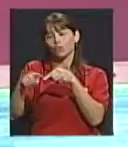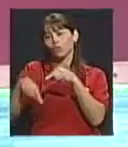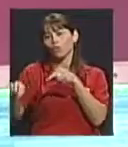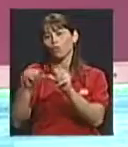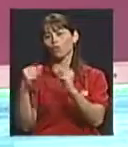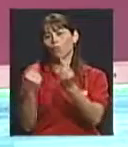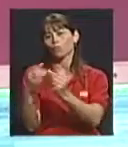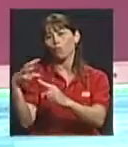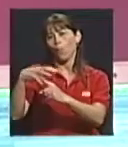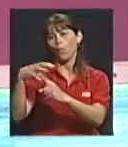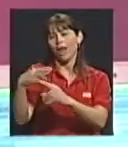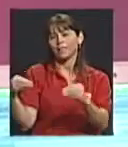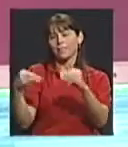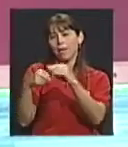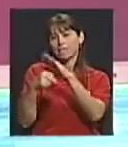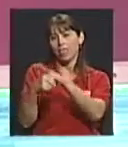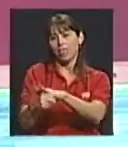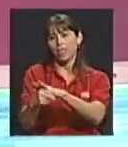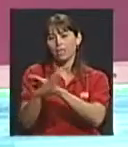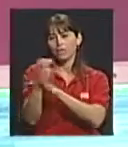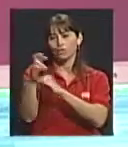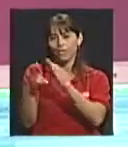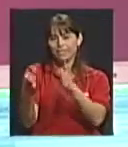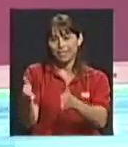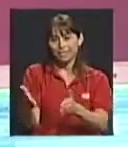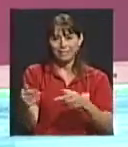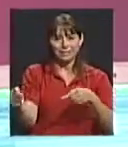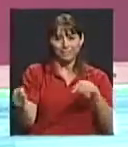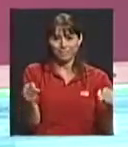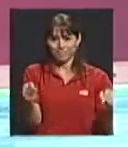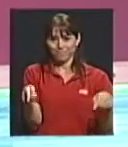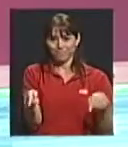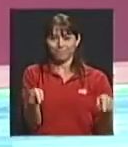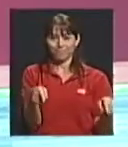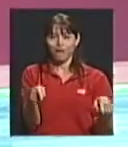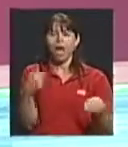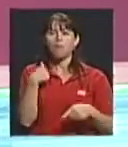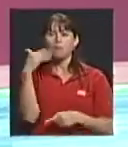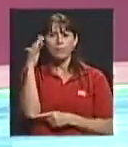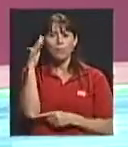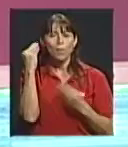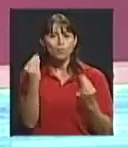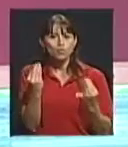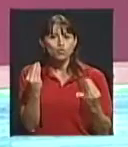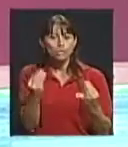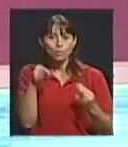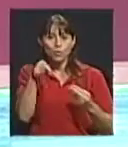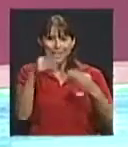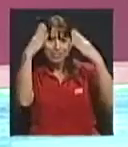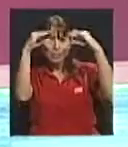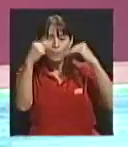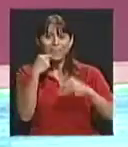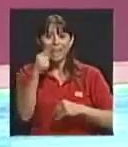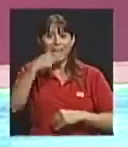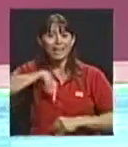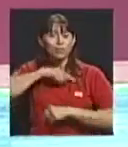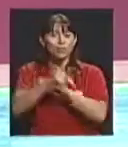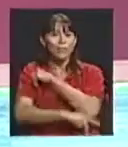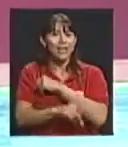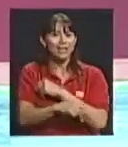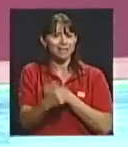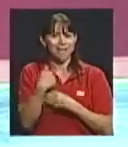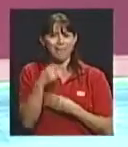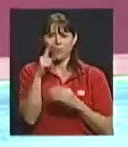más marginados de de de los costarricenses a mí me preocupa muchísimo que este informe diga que en nuestro país hay